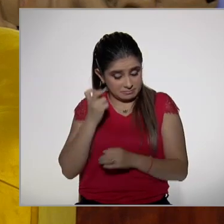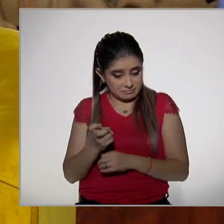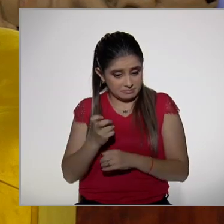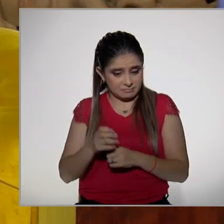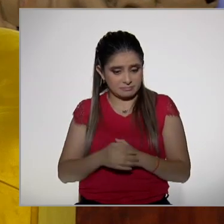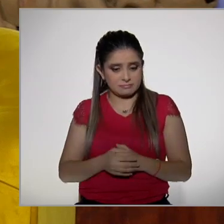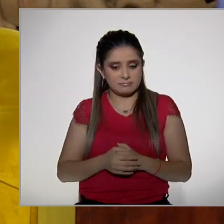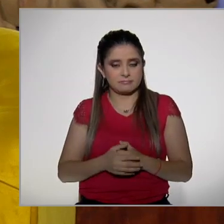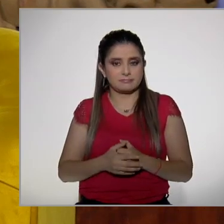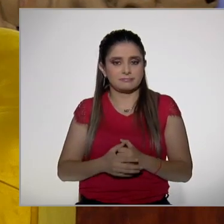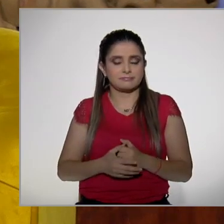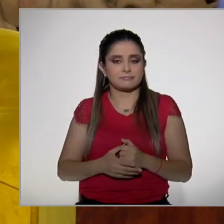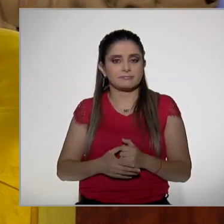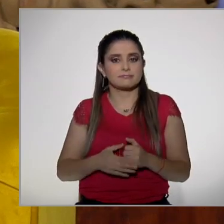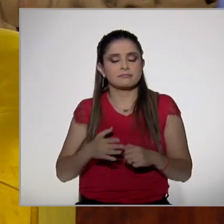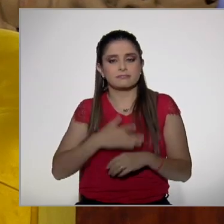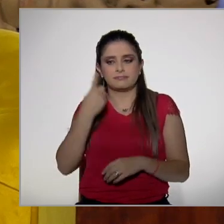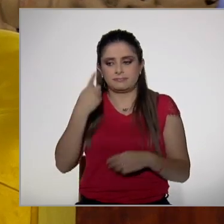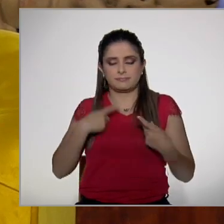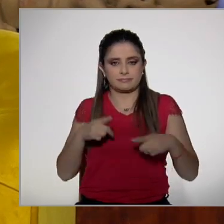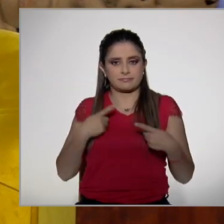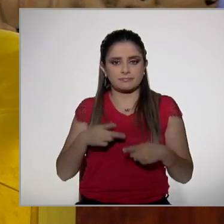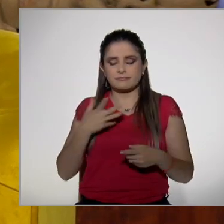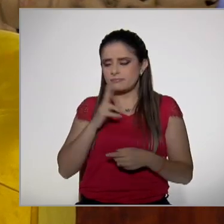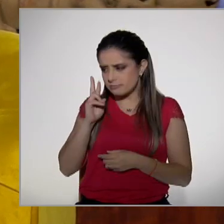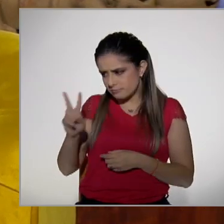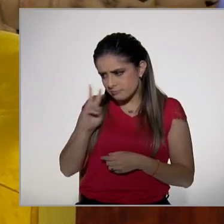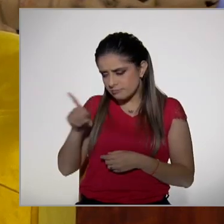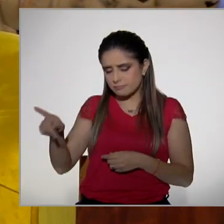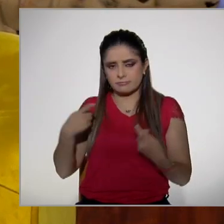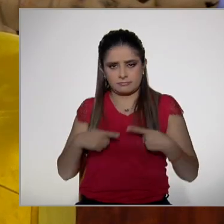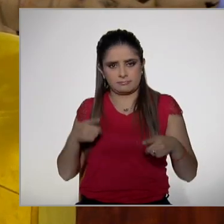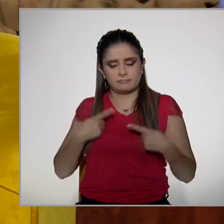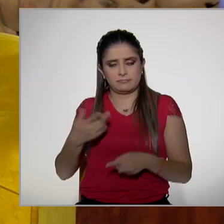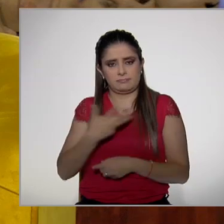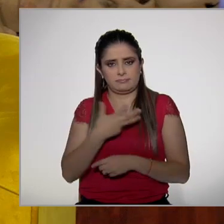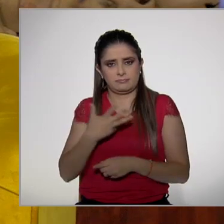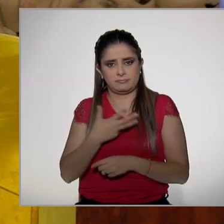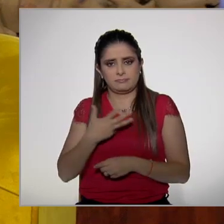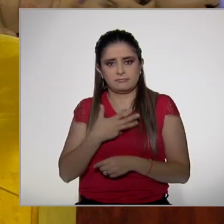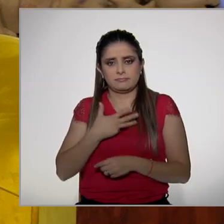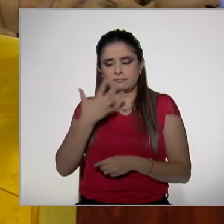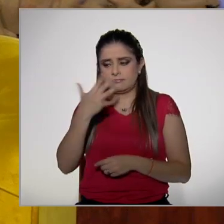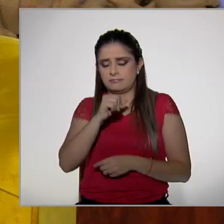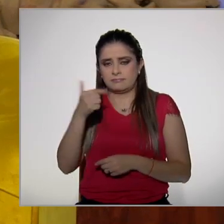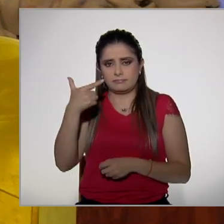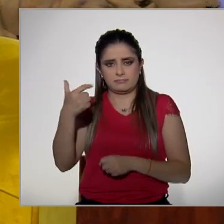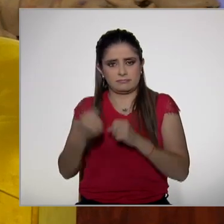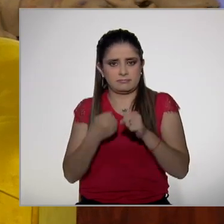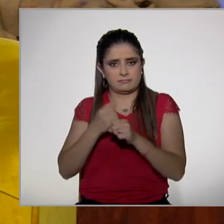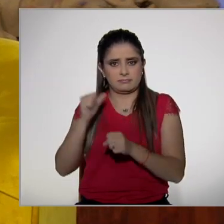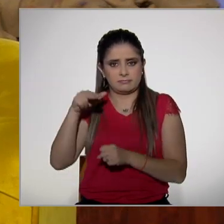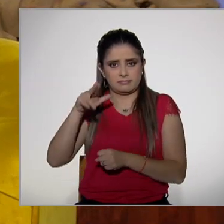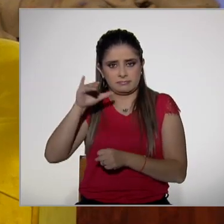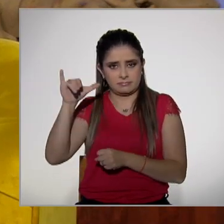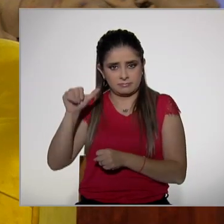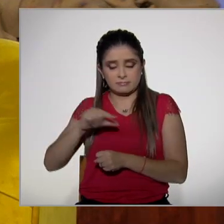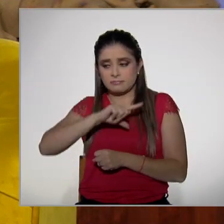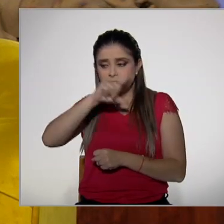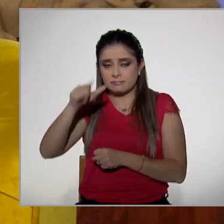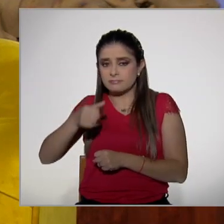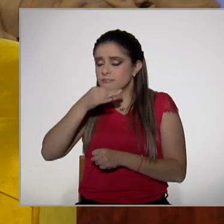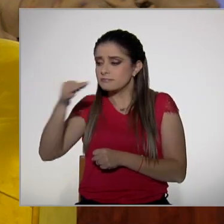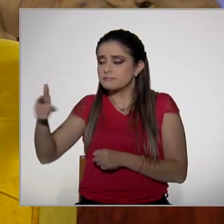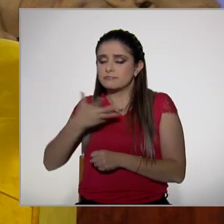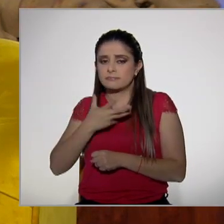ahí hay una experiencia de una persona que convivió con una persona que tuvo cinco a siete años anemia y después le dijeron que